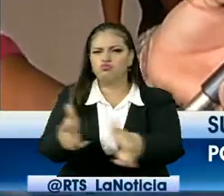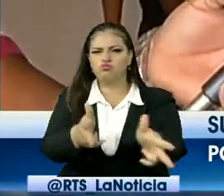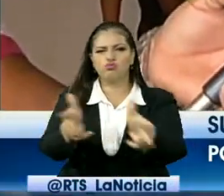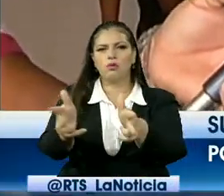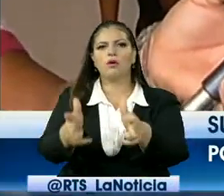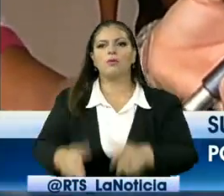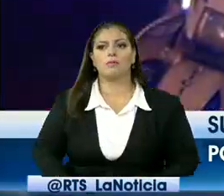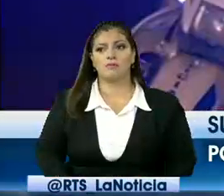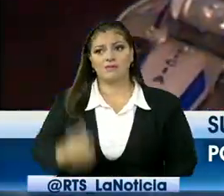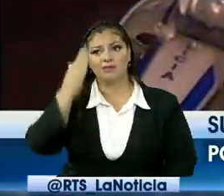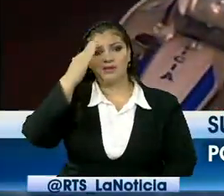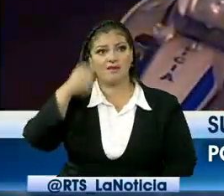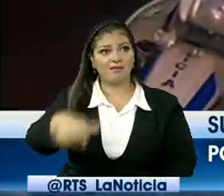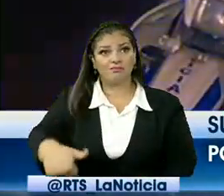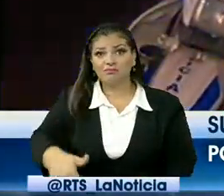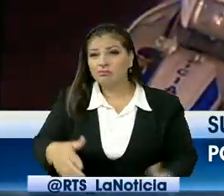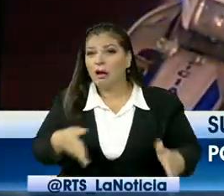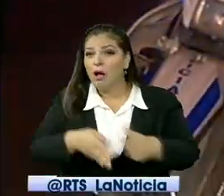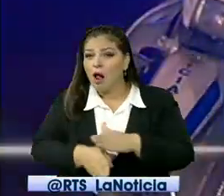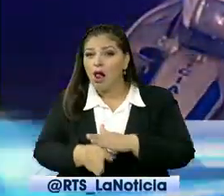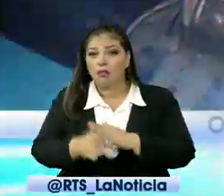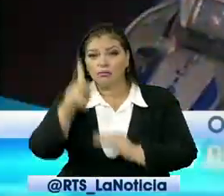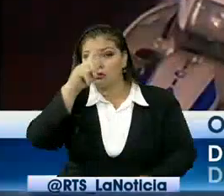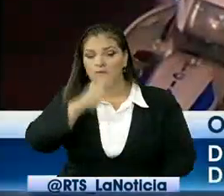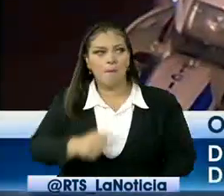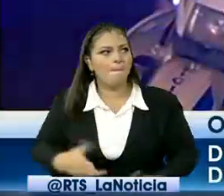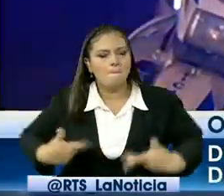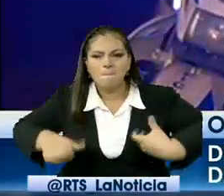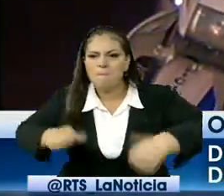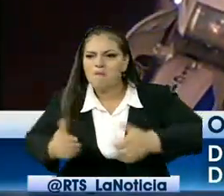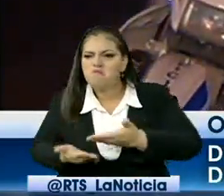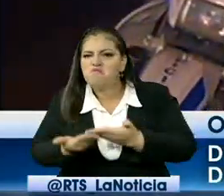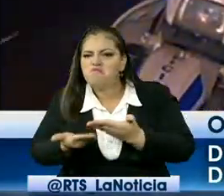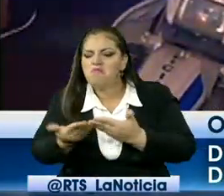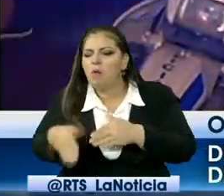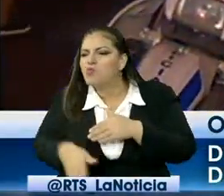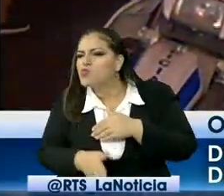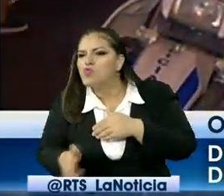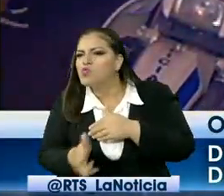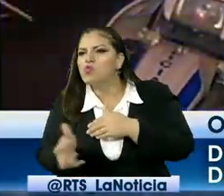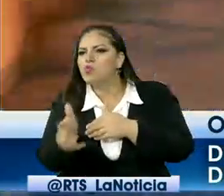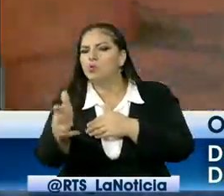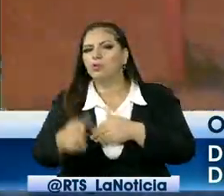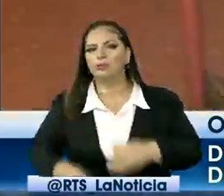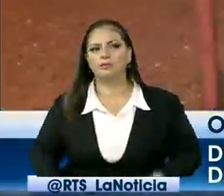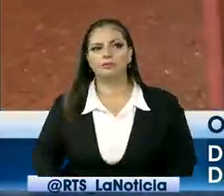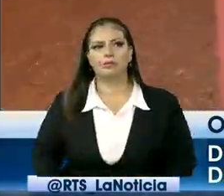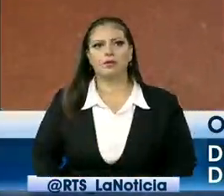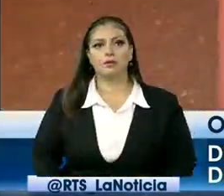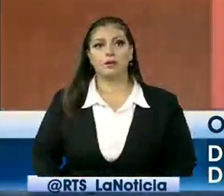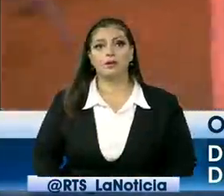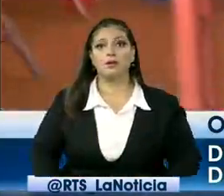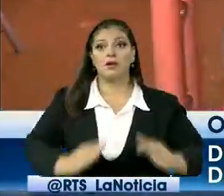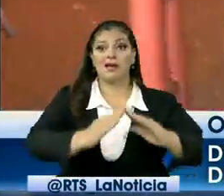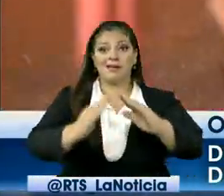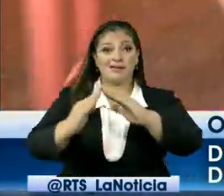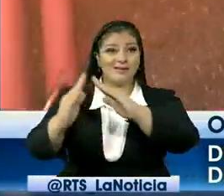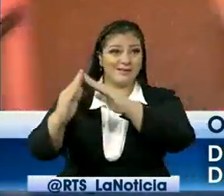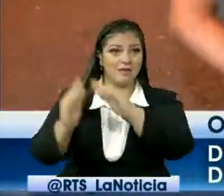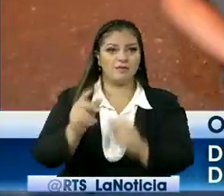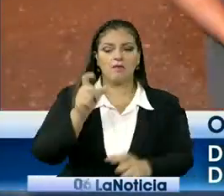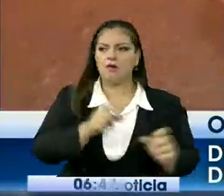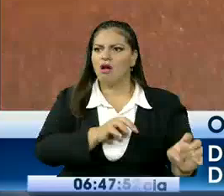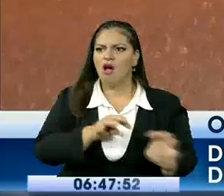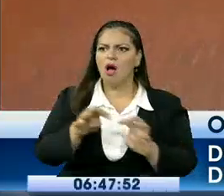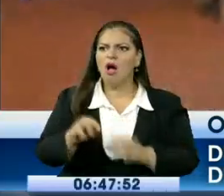poco complicado. Las víctimas de robo acudieron a la fiscalía para asentar la denuncia, mientras que los